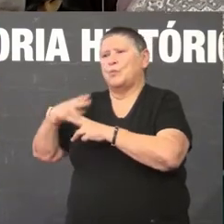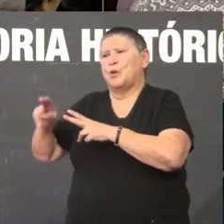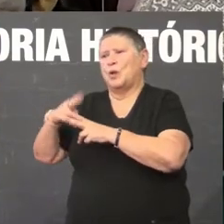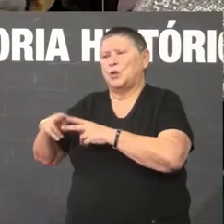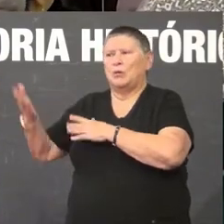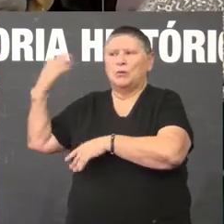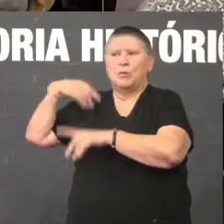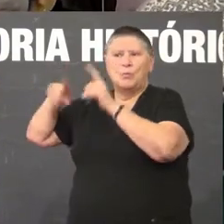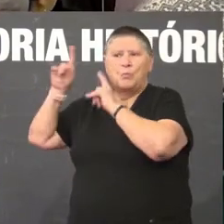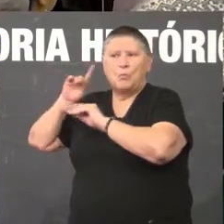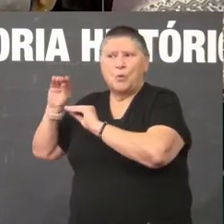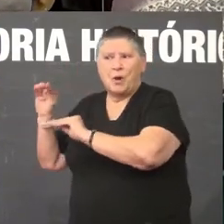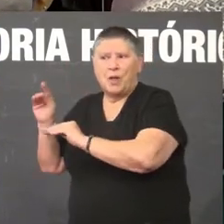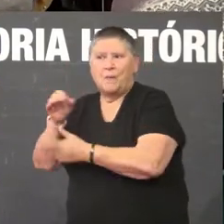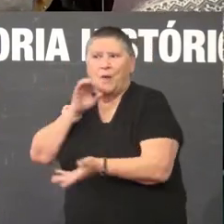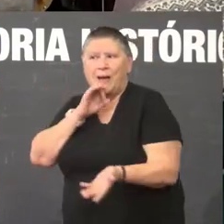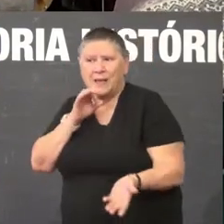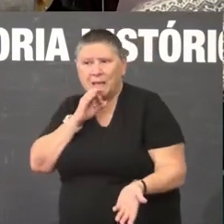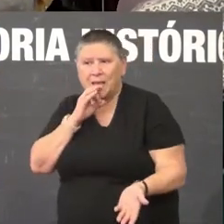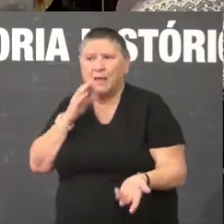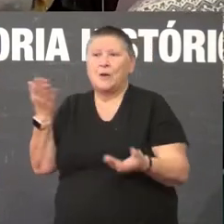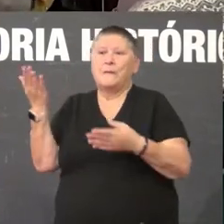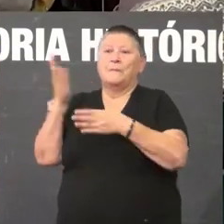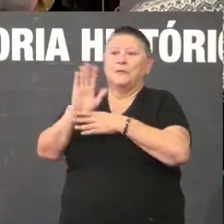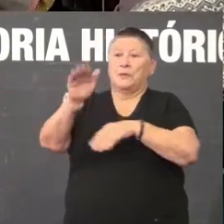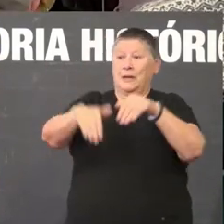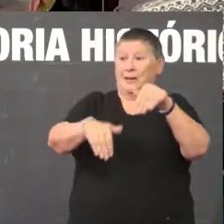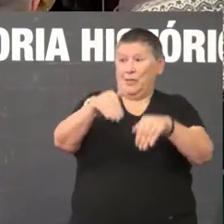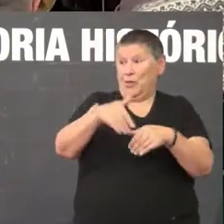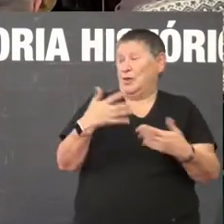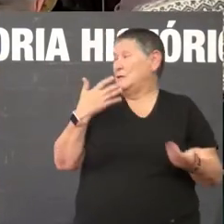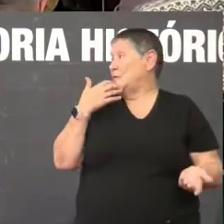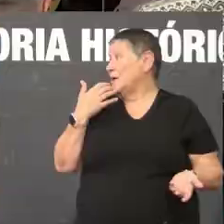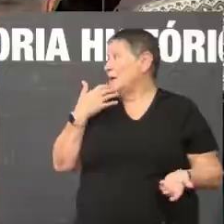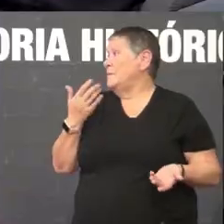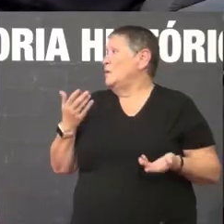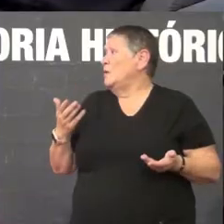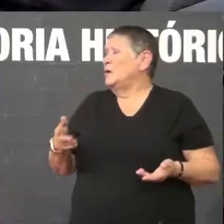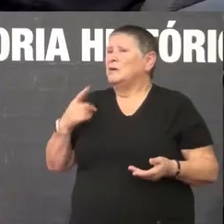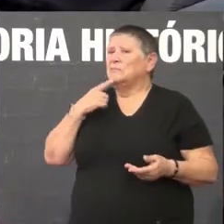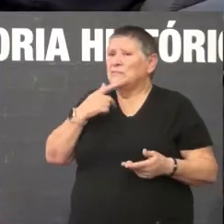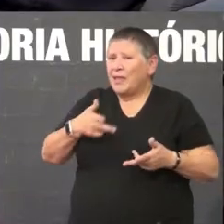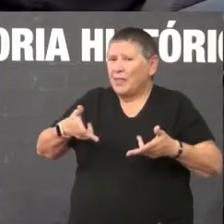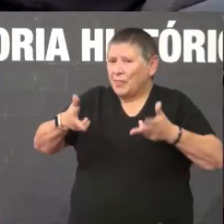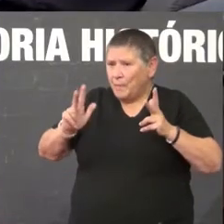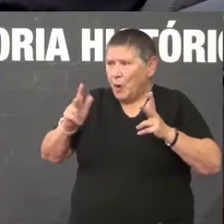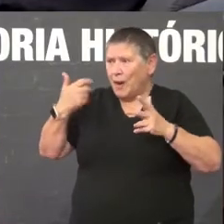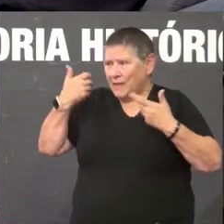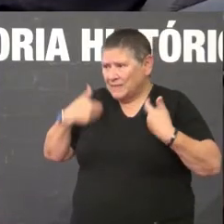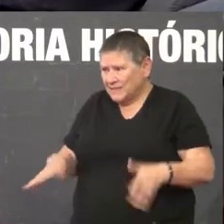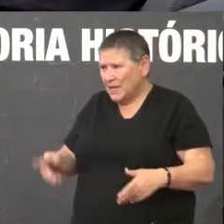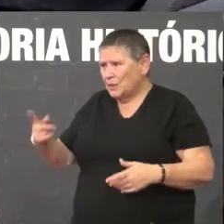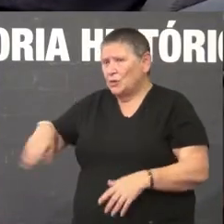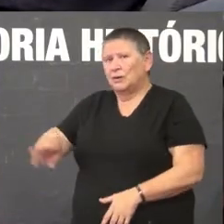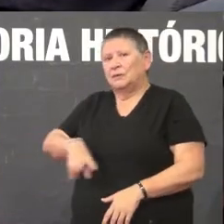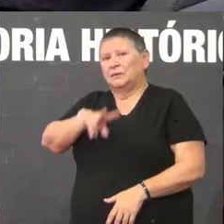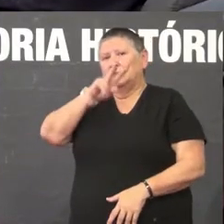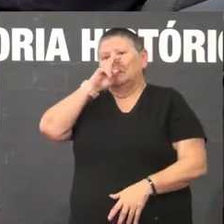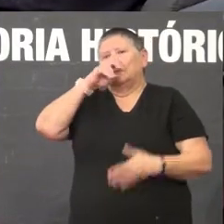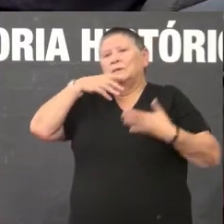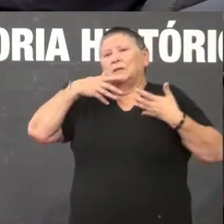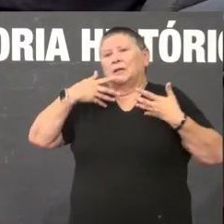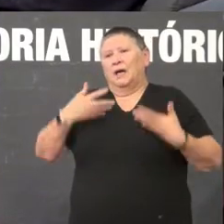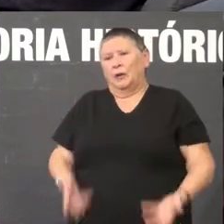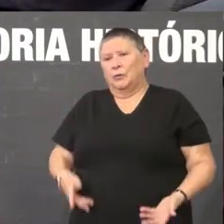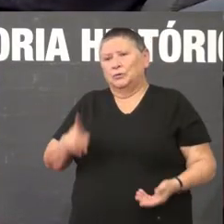o nacionalismo galego para presentarse nas eleccións, non? Dicir, de verdad, chegou a democracia, respiráchedes un pouco ou non?